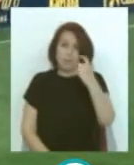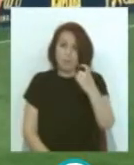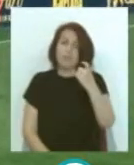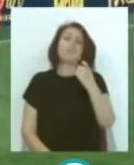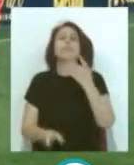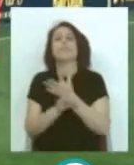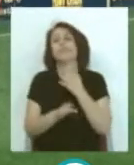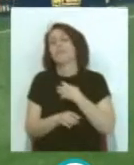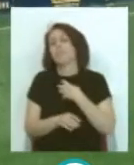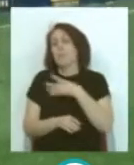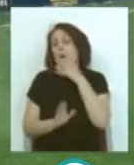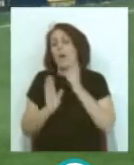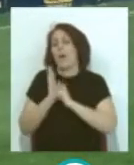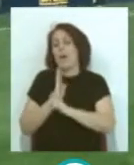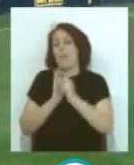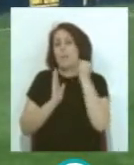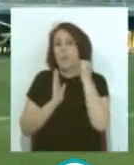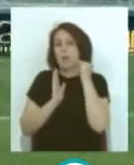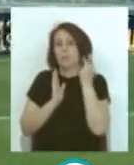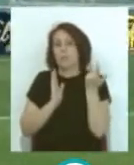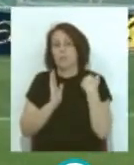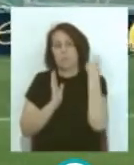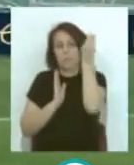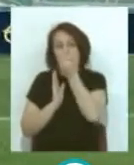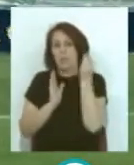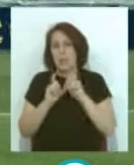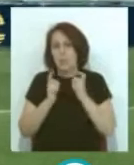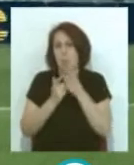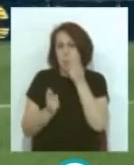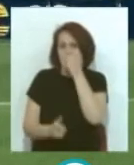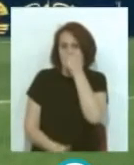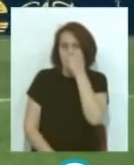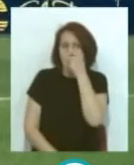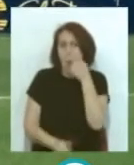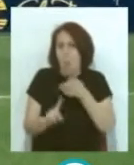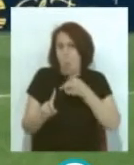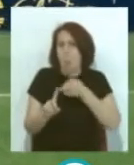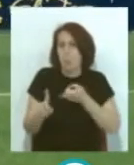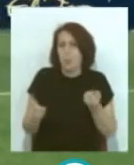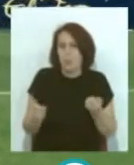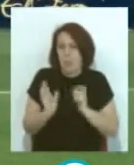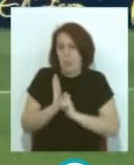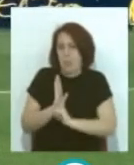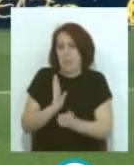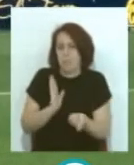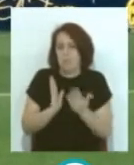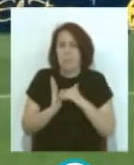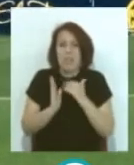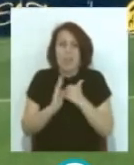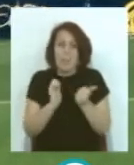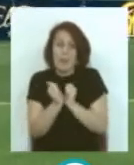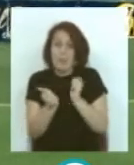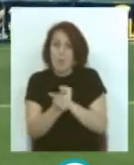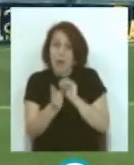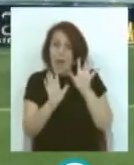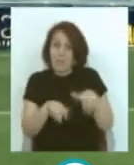pudo jugar por la cláusula del miedo. Pienso que es de los pocos equipos en España que ha empleado esa cláusula, el Valencia, en su cesión al Cádiz